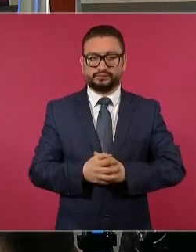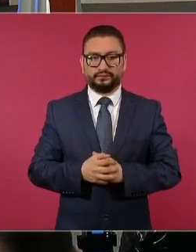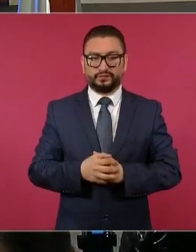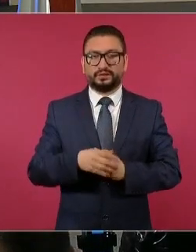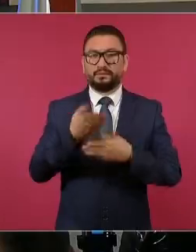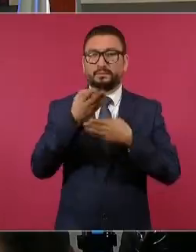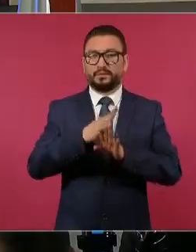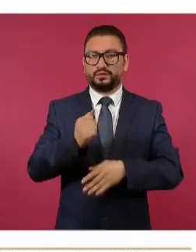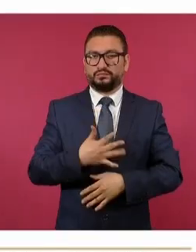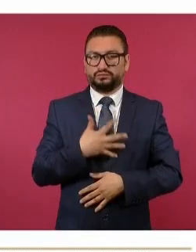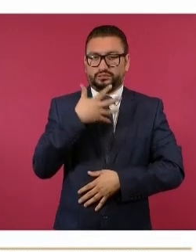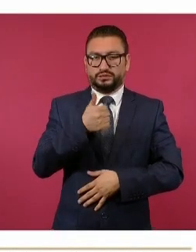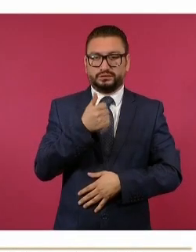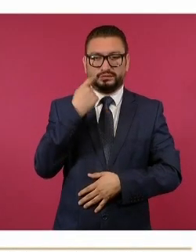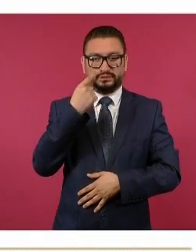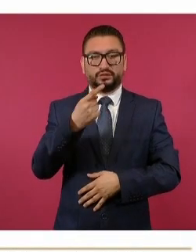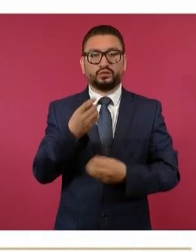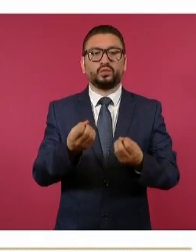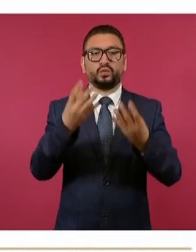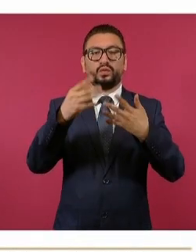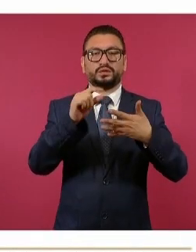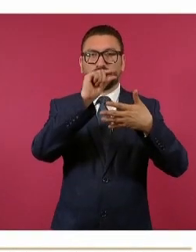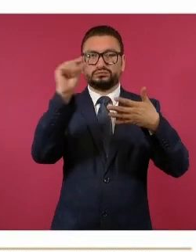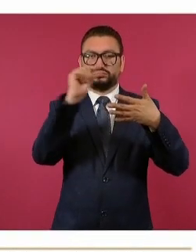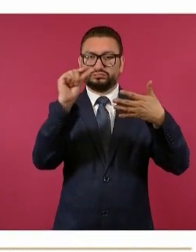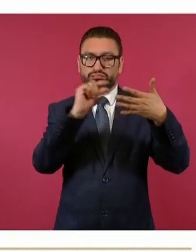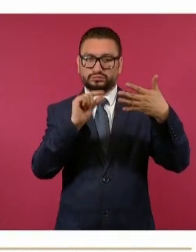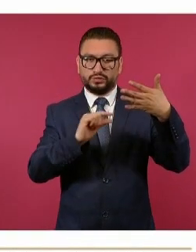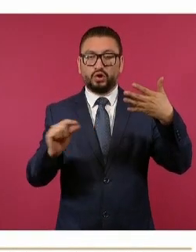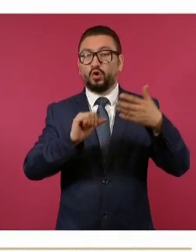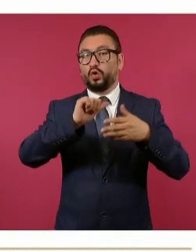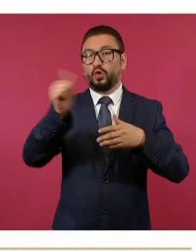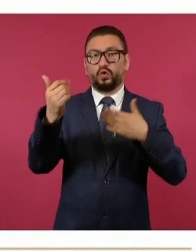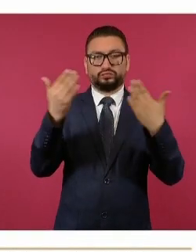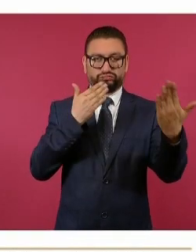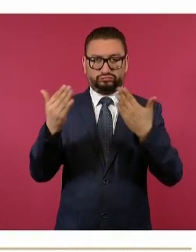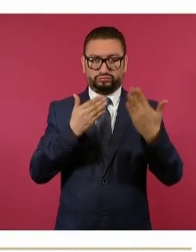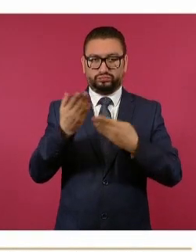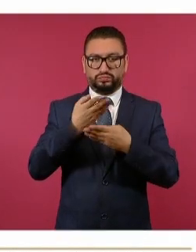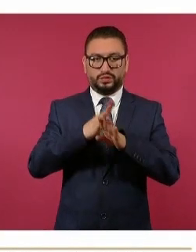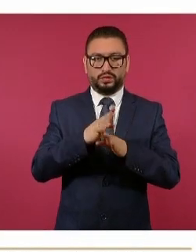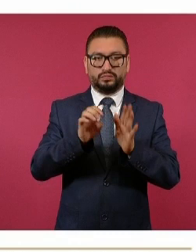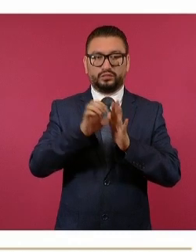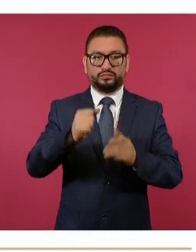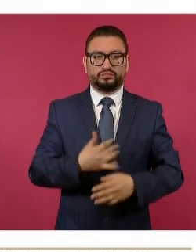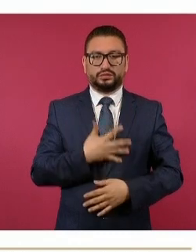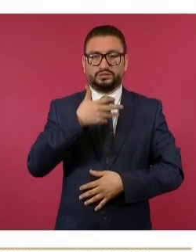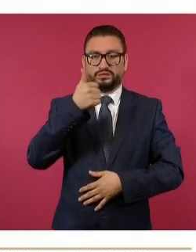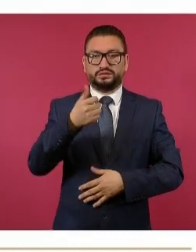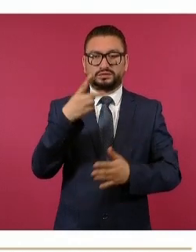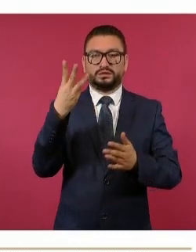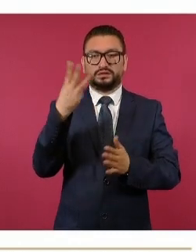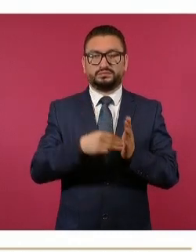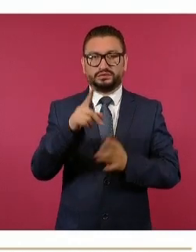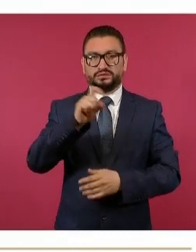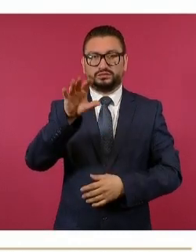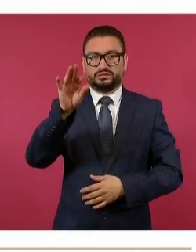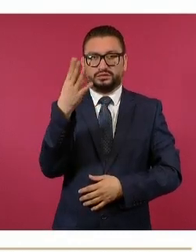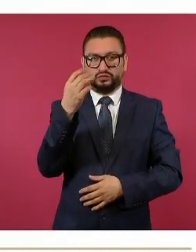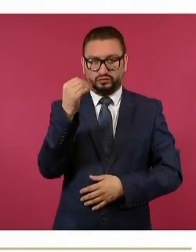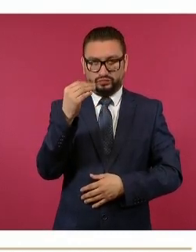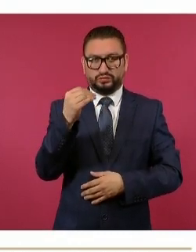el Banco del Bienestar en número de sucursales respecto al resto de la banca comercial. El Banco del Bienestar tiene